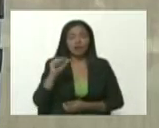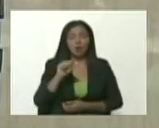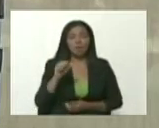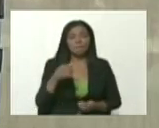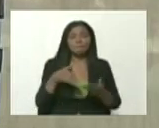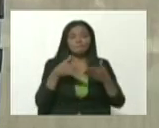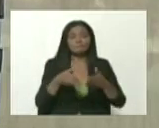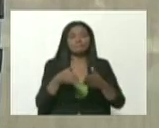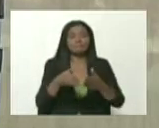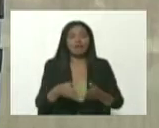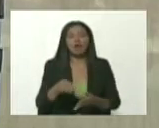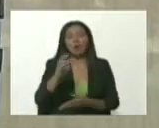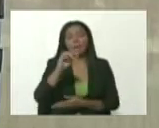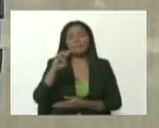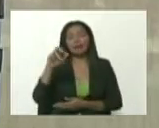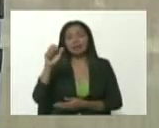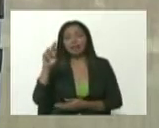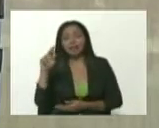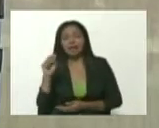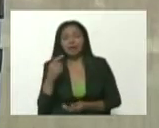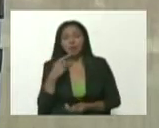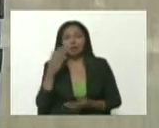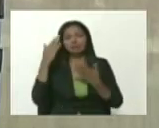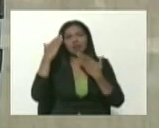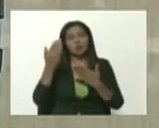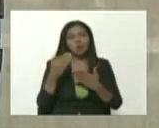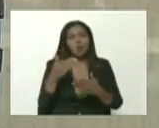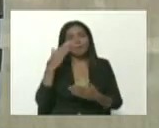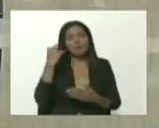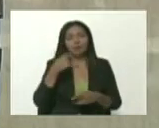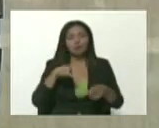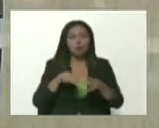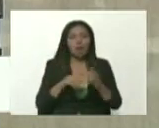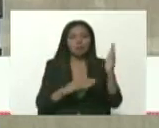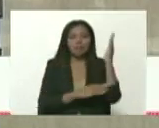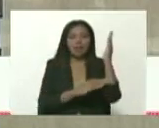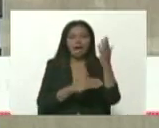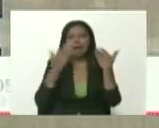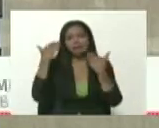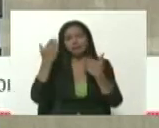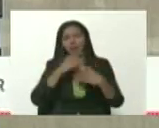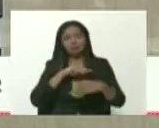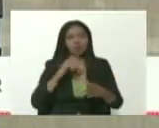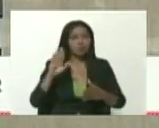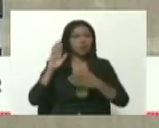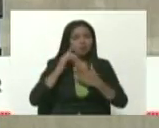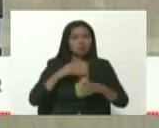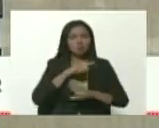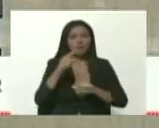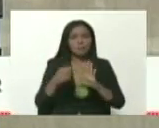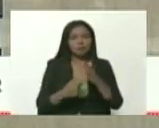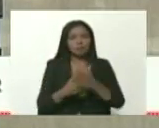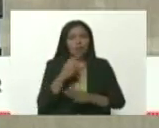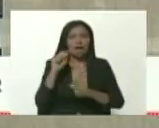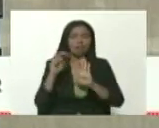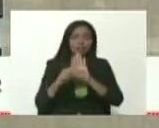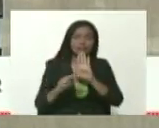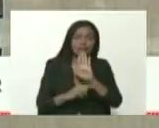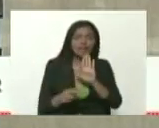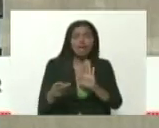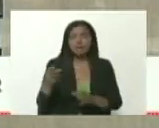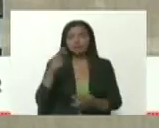Barcos María, saludos, Nicolás Maduro, desde el Estado Lara. Estamos comprometidos con cada tarea del